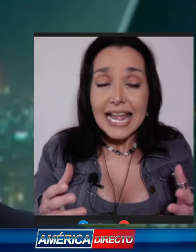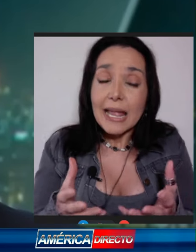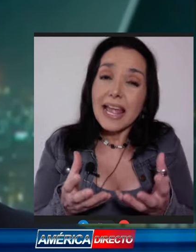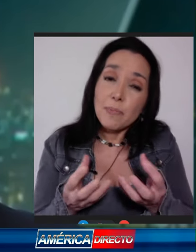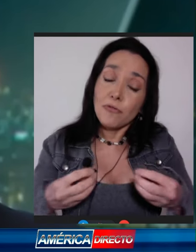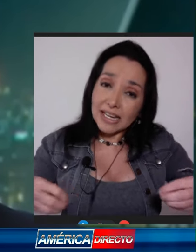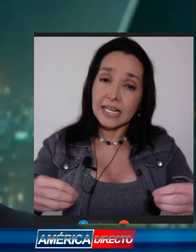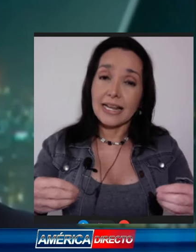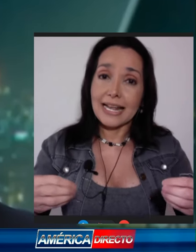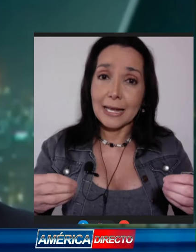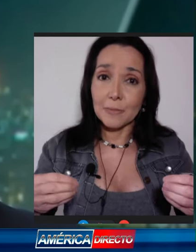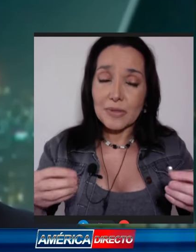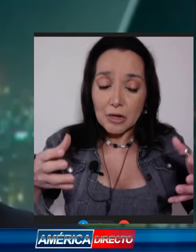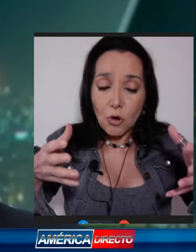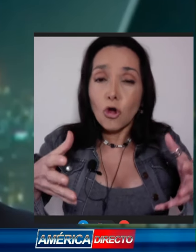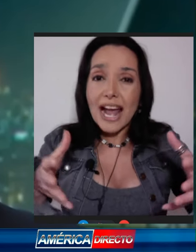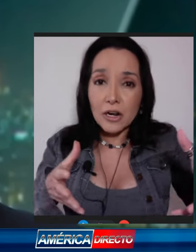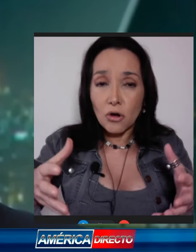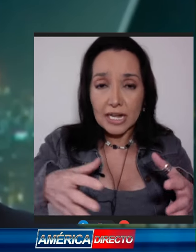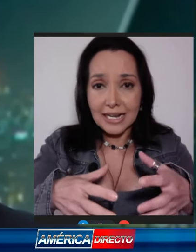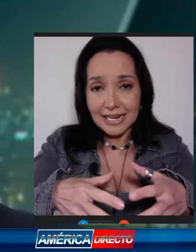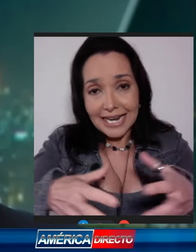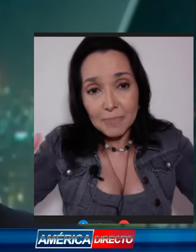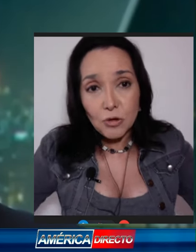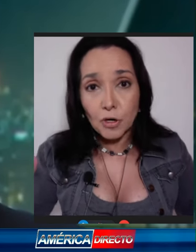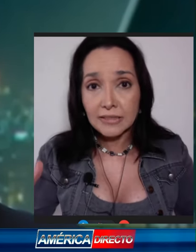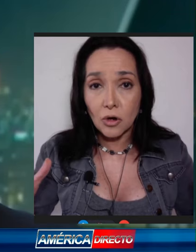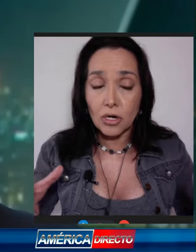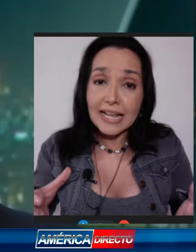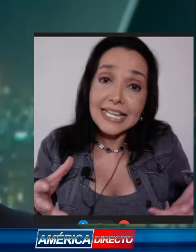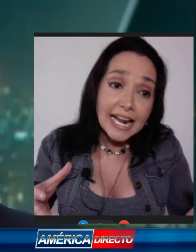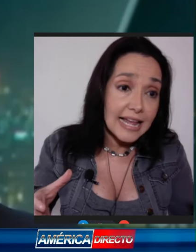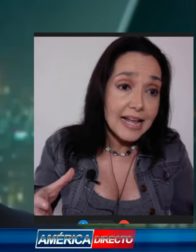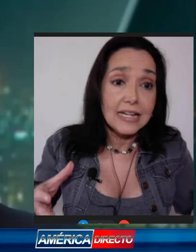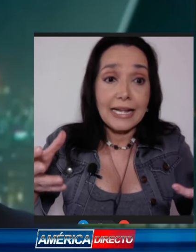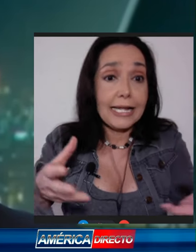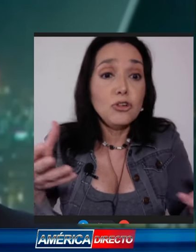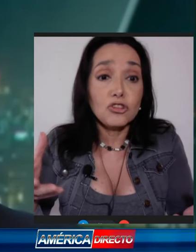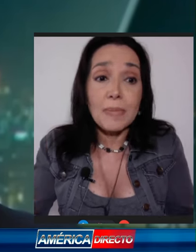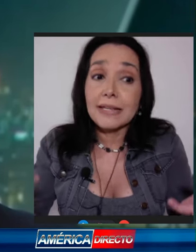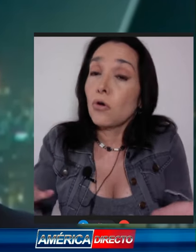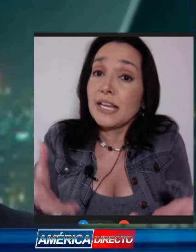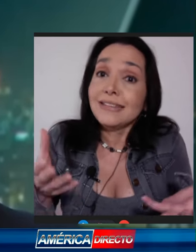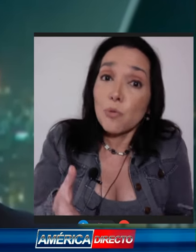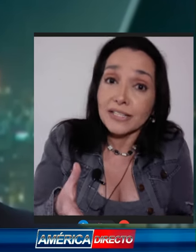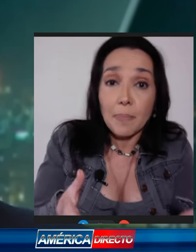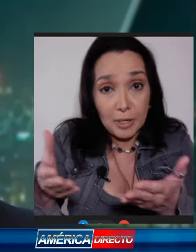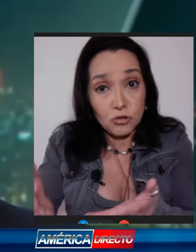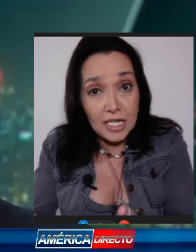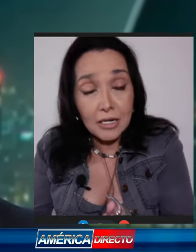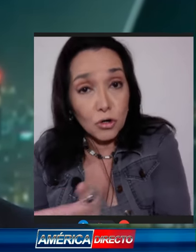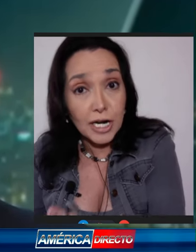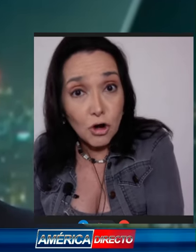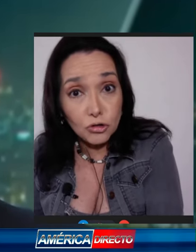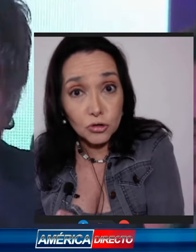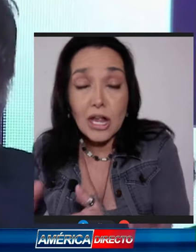libertaria, es muy fácil colocarlo en el ámbito político. La izquierda no se mete con quien te acuestas, pero